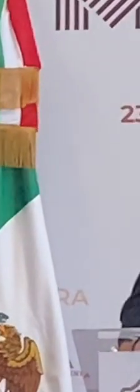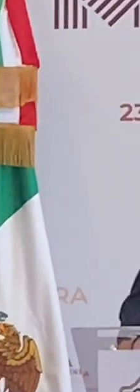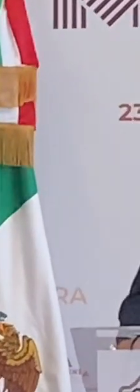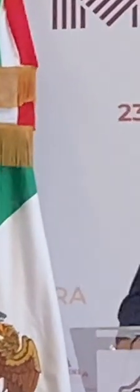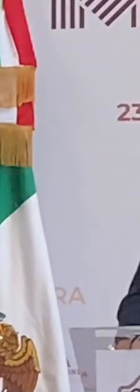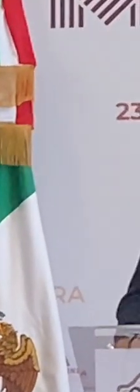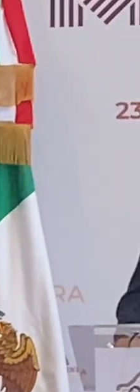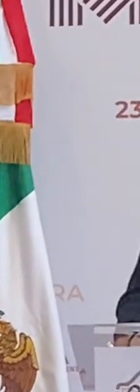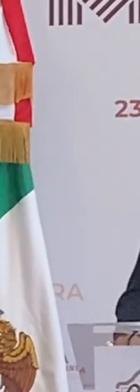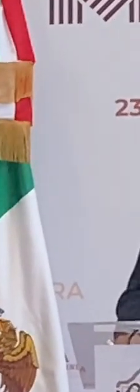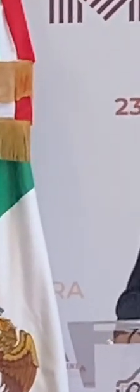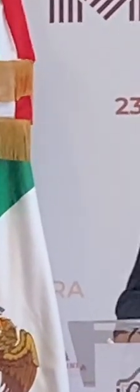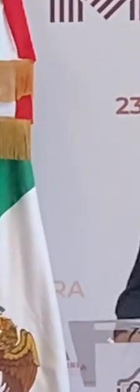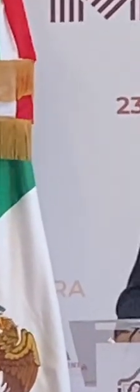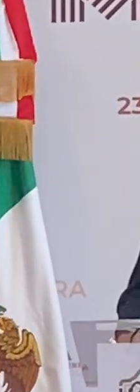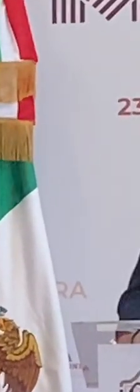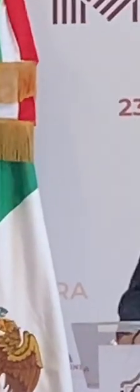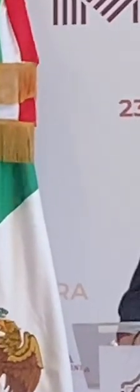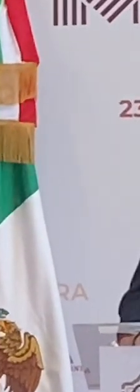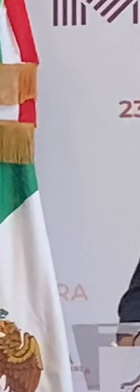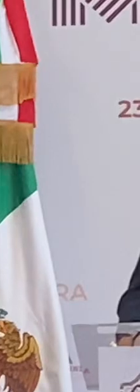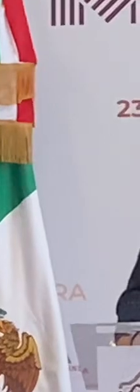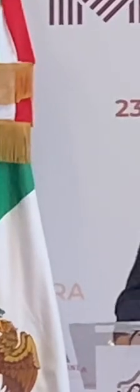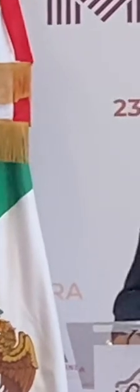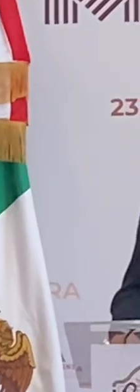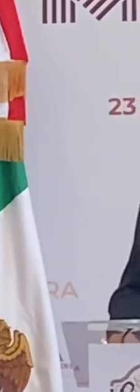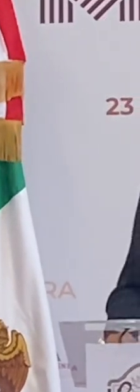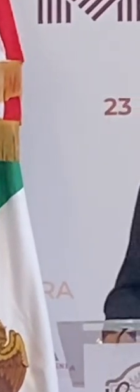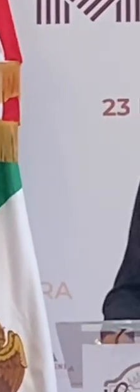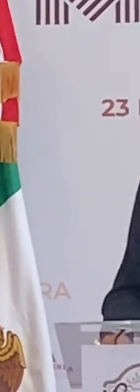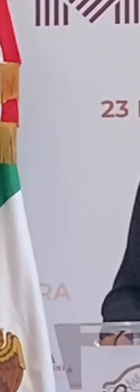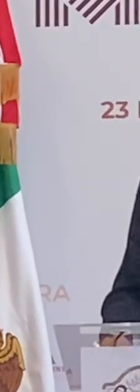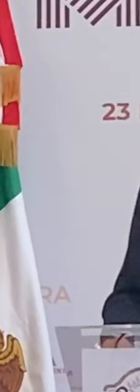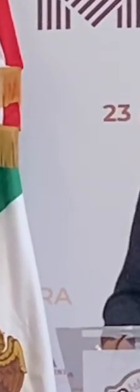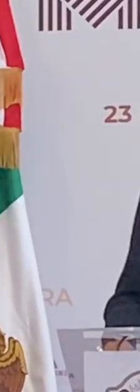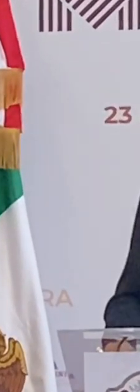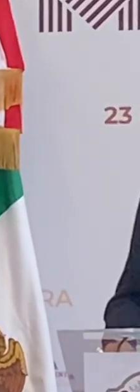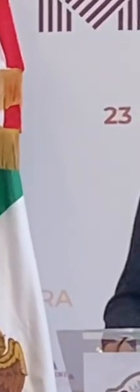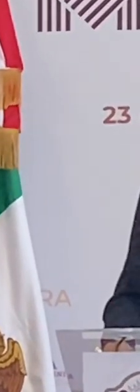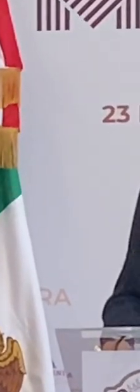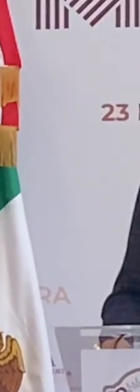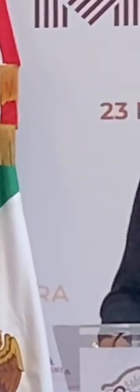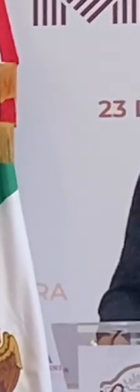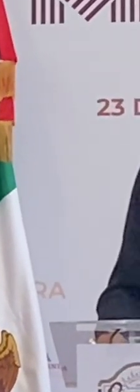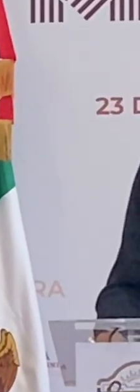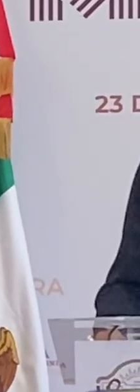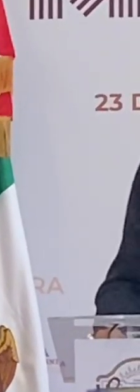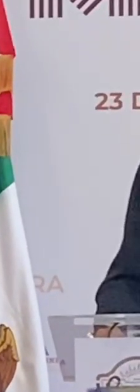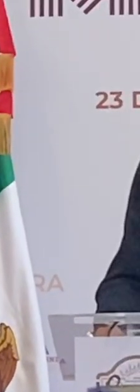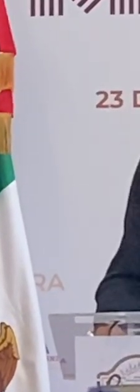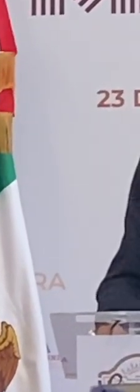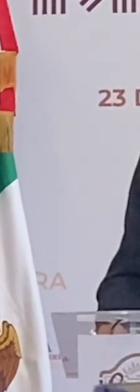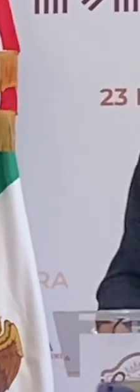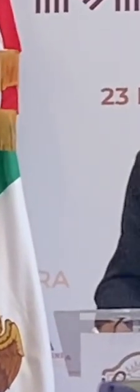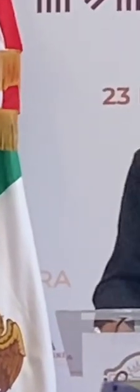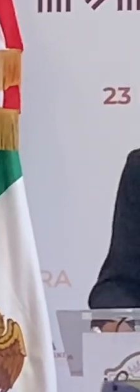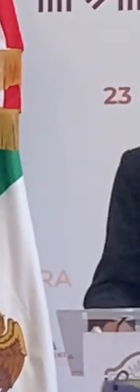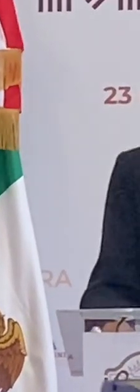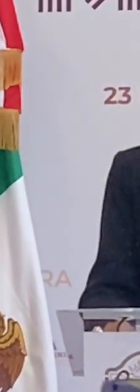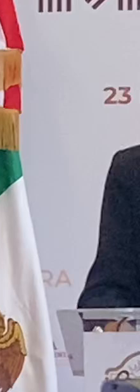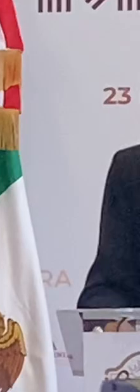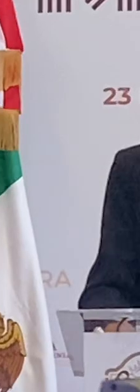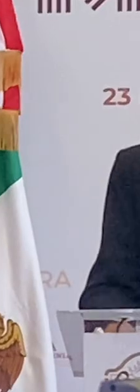nunca operó, no hay los recursos para operarlo, ni siquiera para echar a andar el edificio. Y tuvimos una gira el